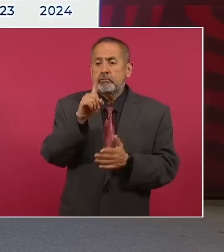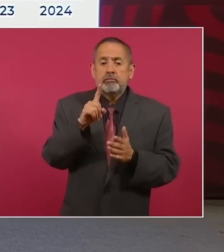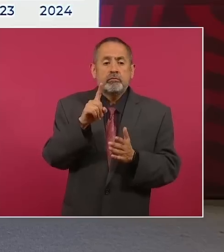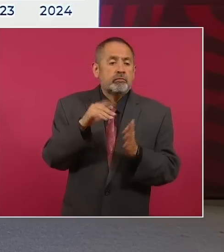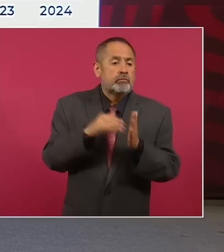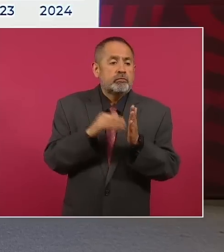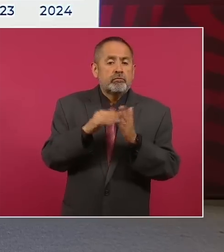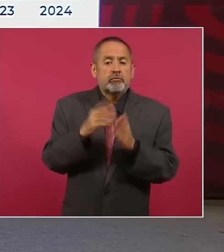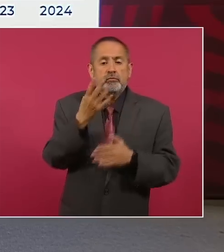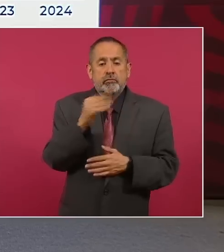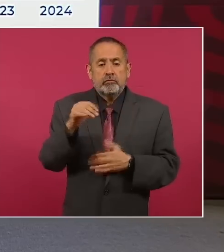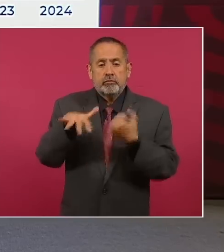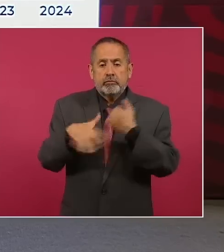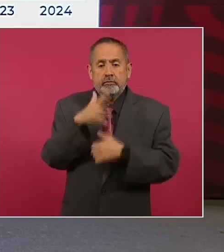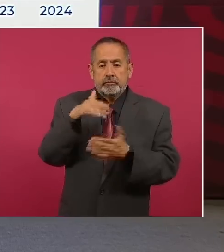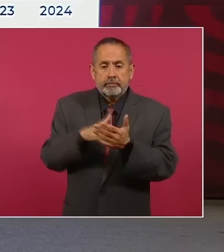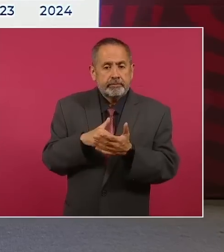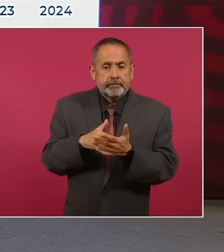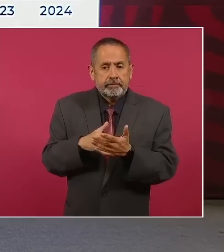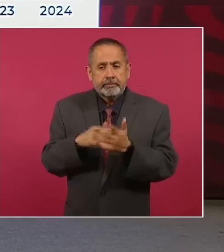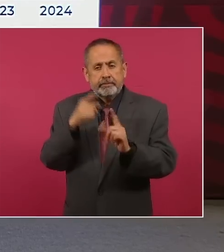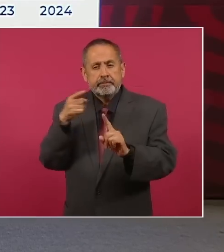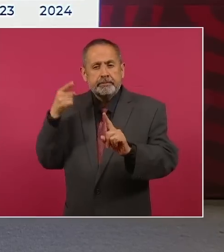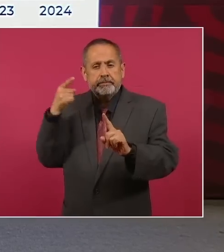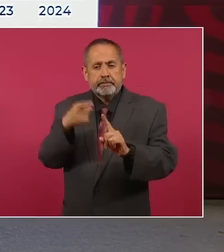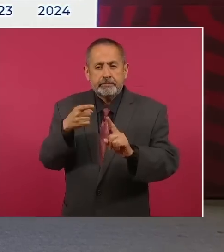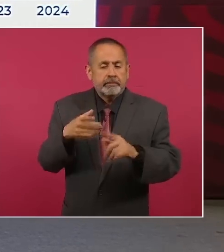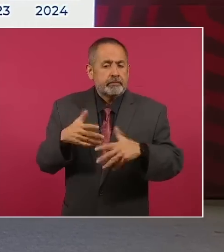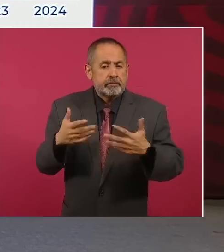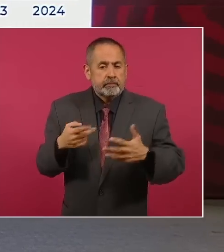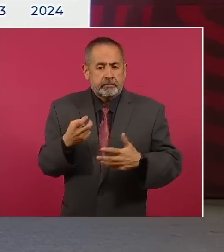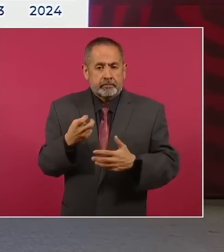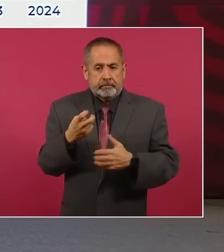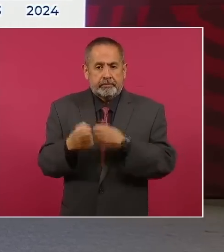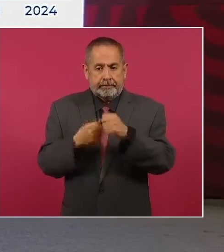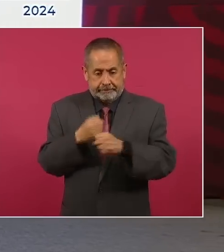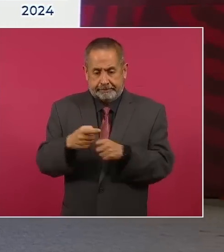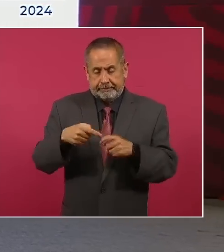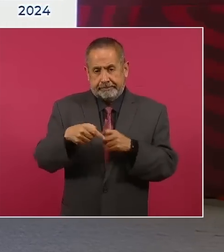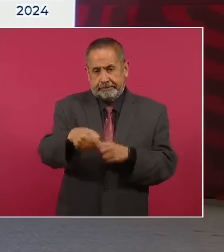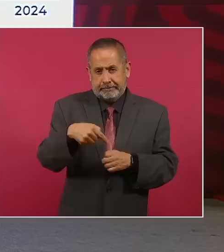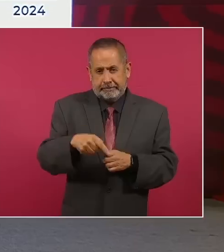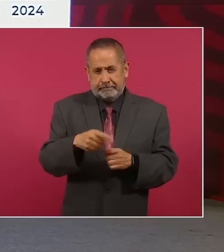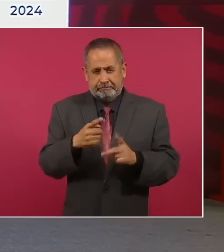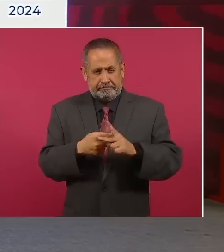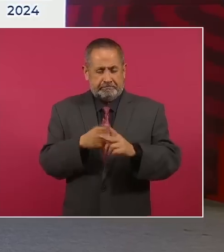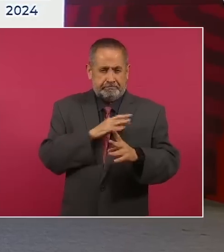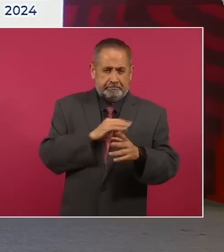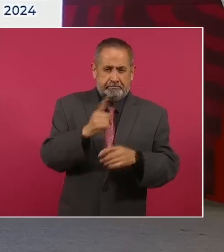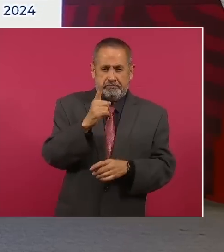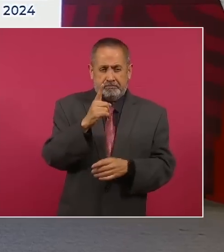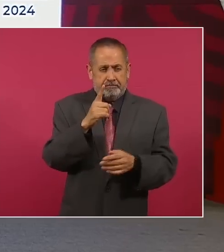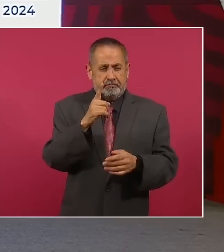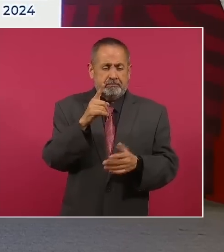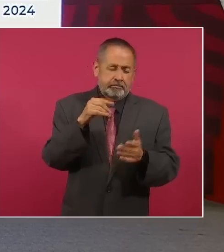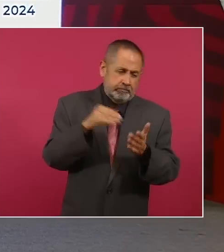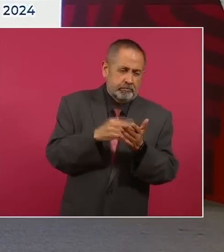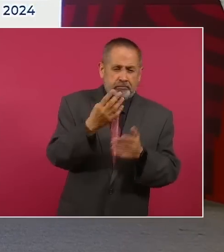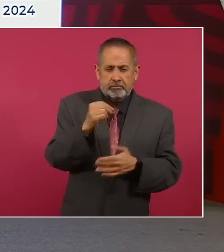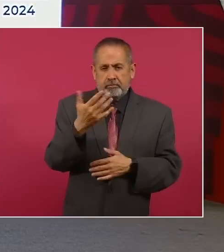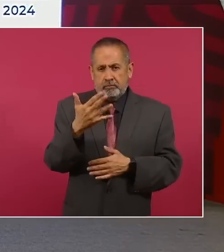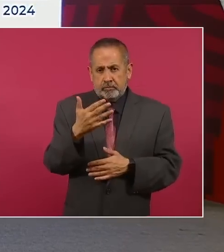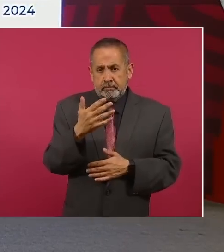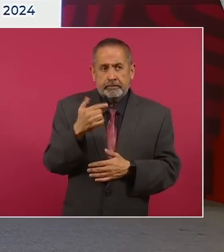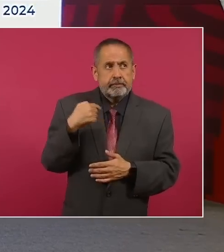1.915.000 barriles. ¿Cuál es la meta este año? Llegar a, en promedio, 1.950.000